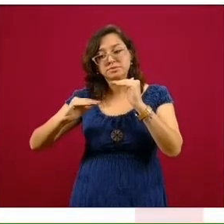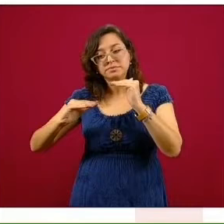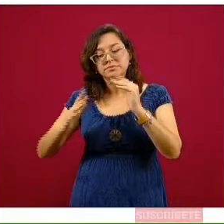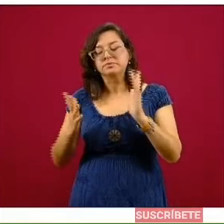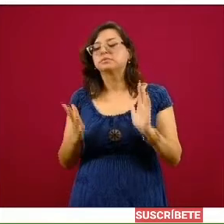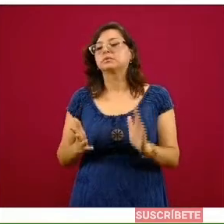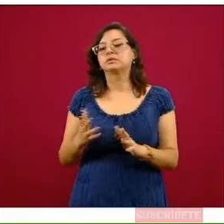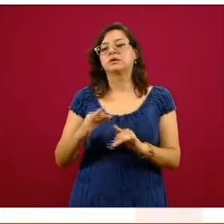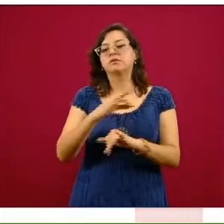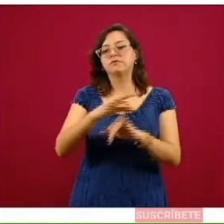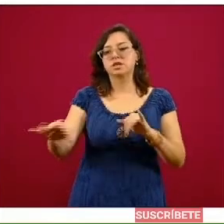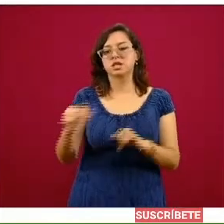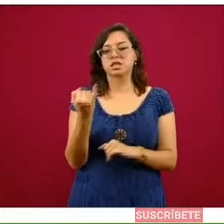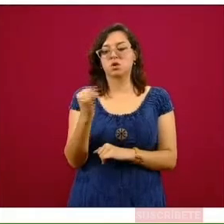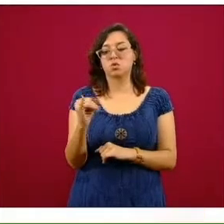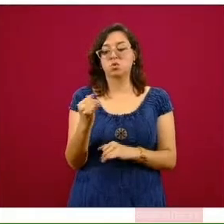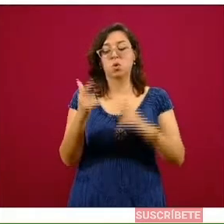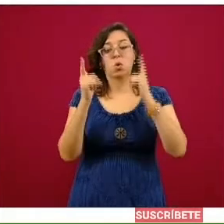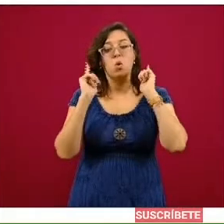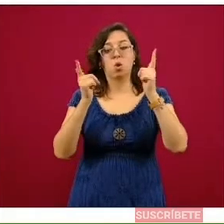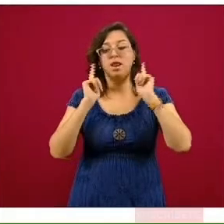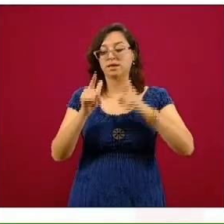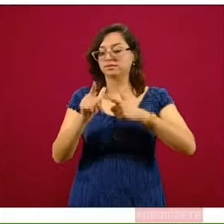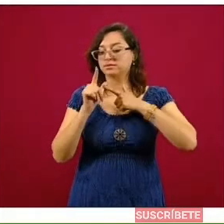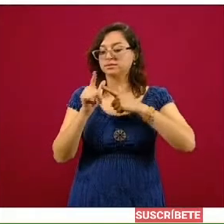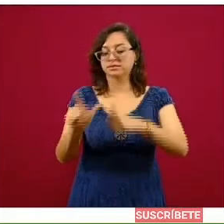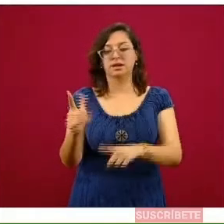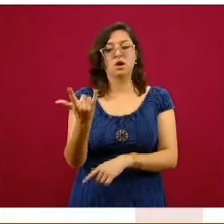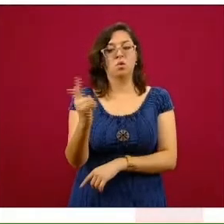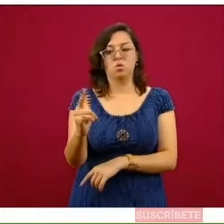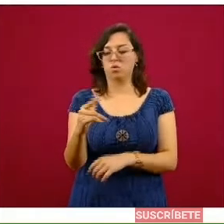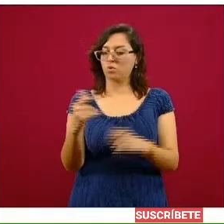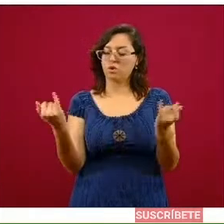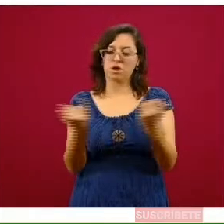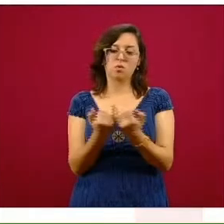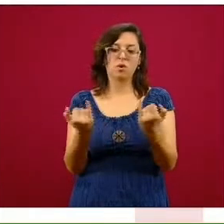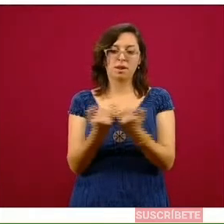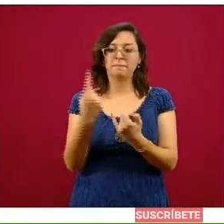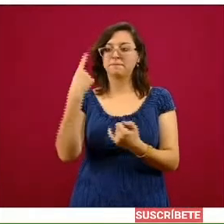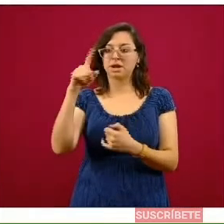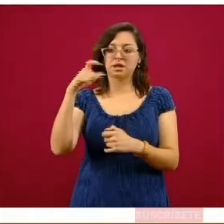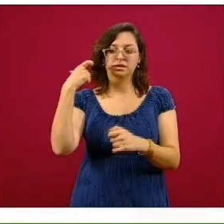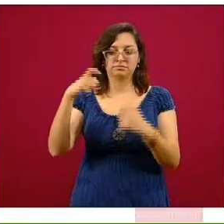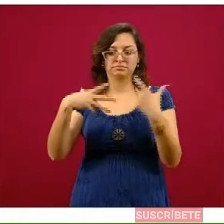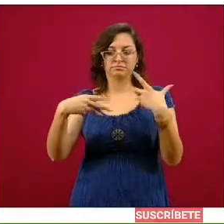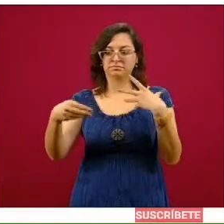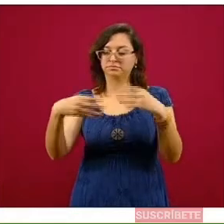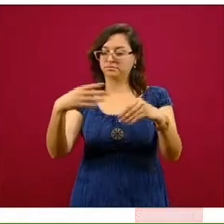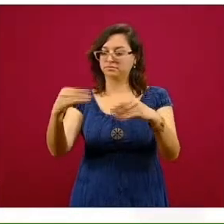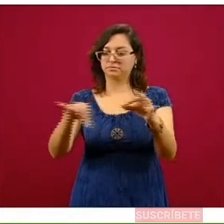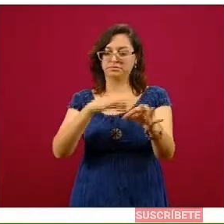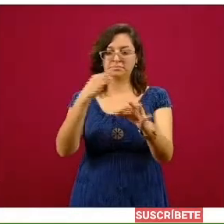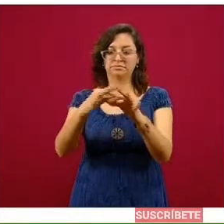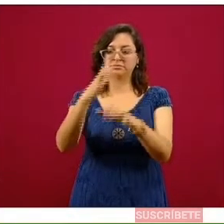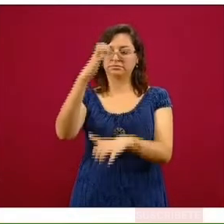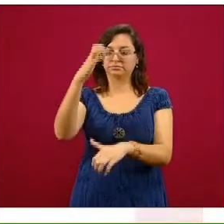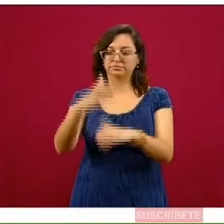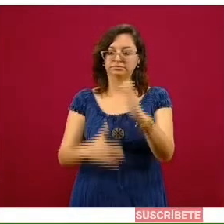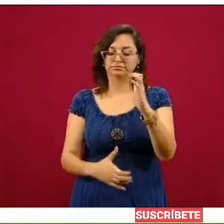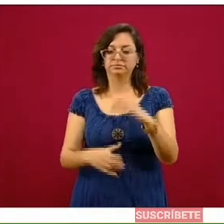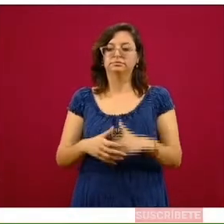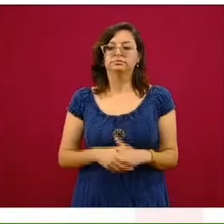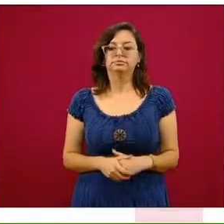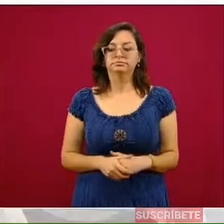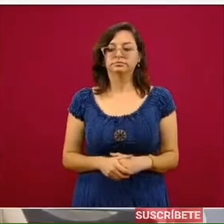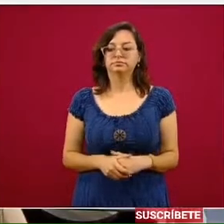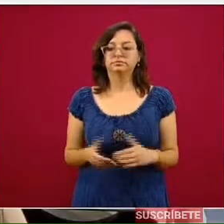fines de mes. Esperamos que esto se mantenga para que realmente la transmisión en Querétaro pueda finalmente terminar